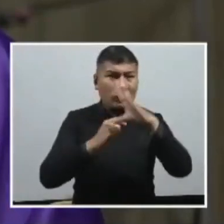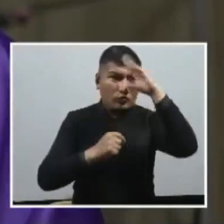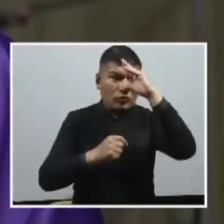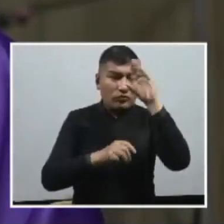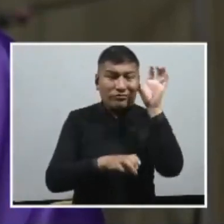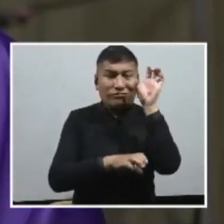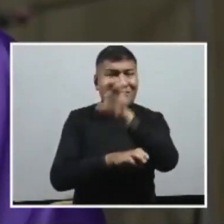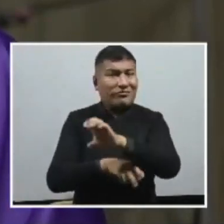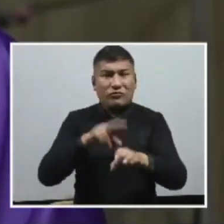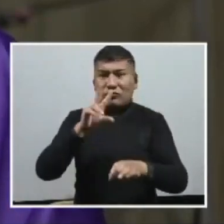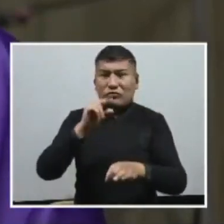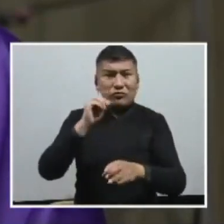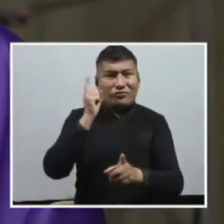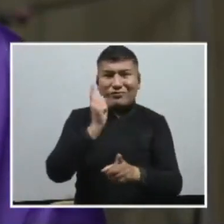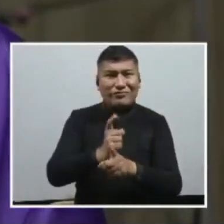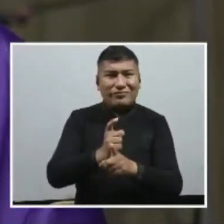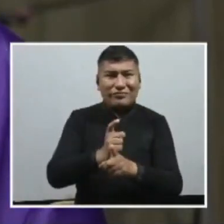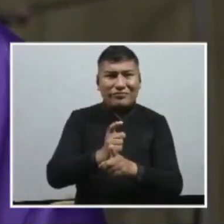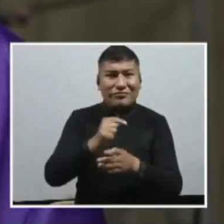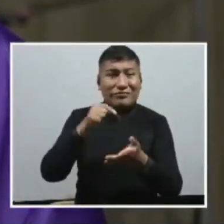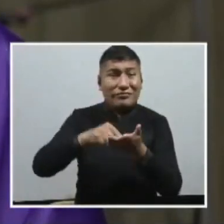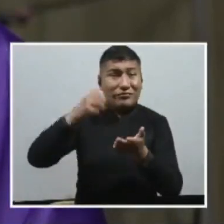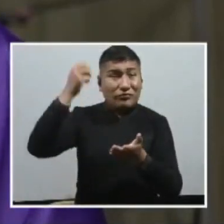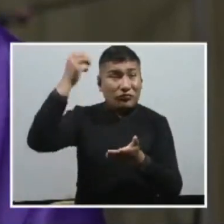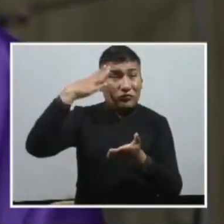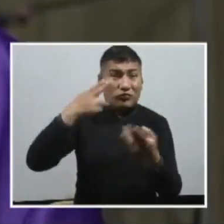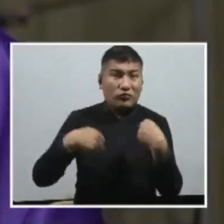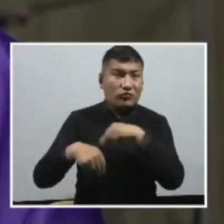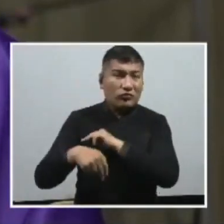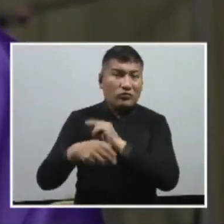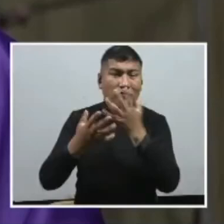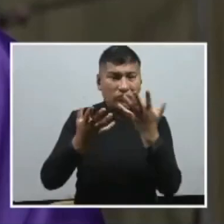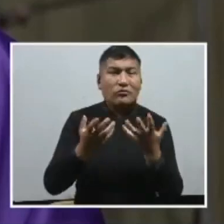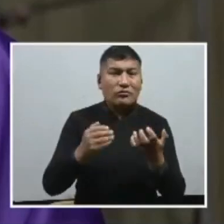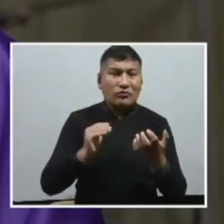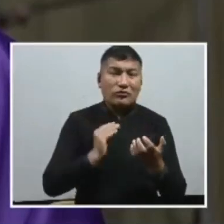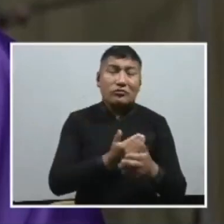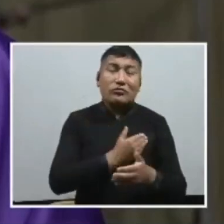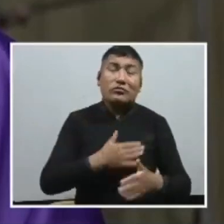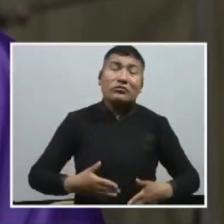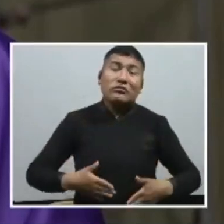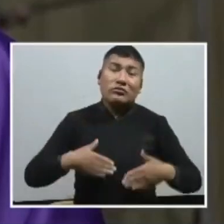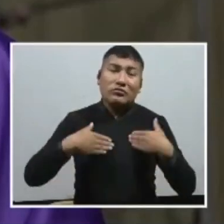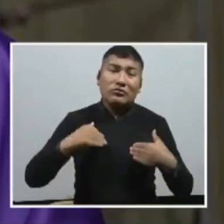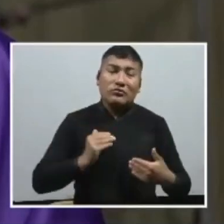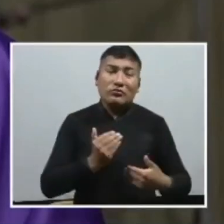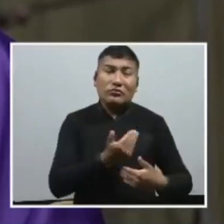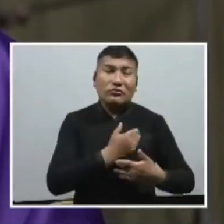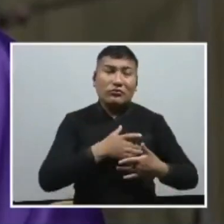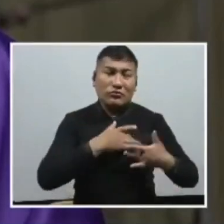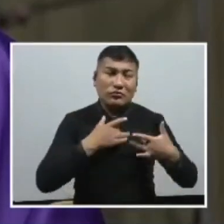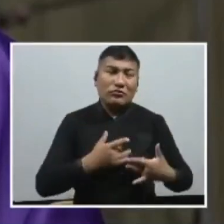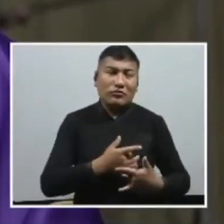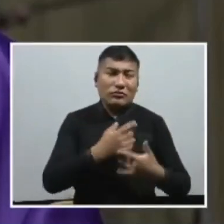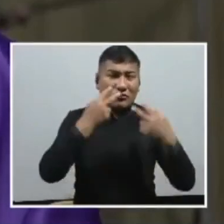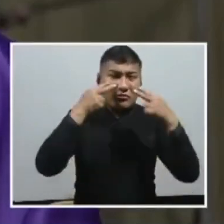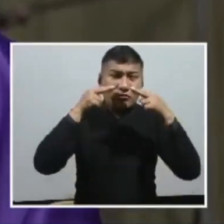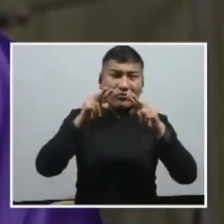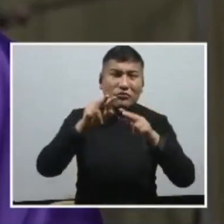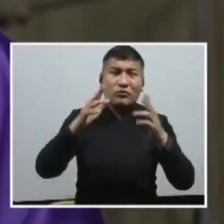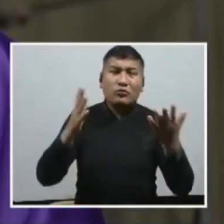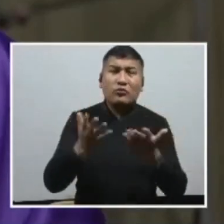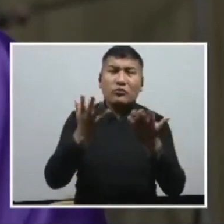bueno. Esa es la luz que queremos tener en nuestra vida y en nuestro corazón para mirar hacia dónde